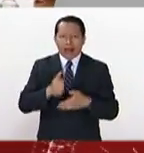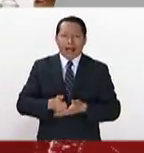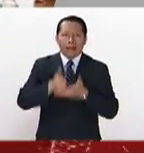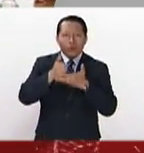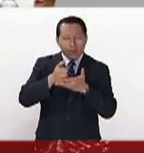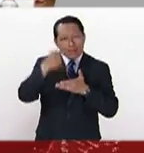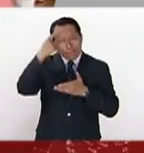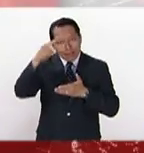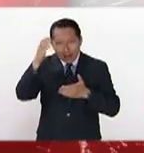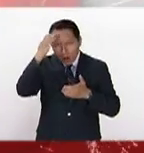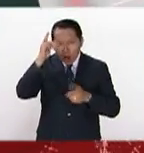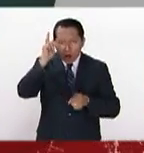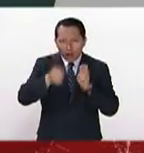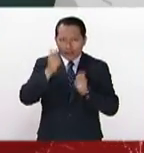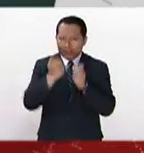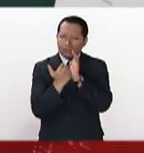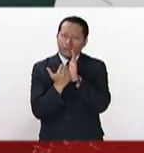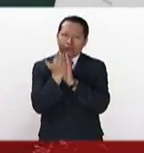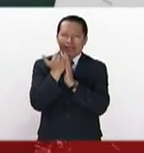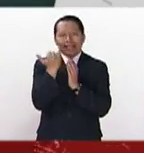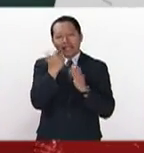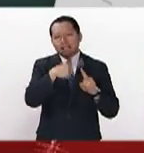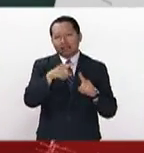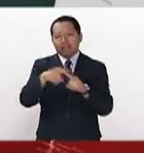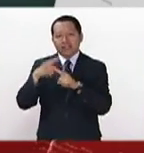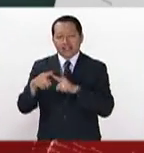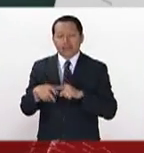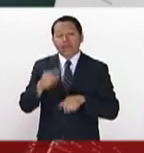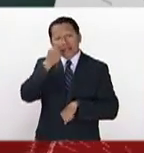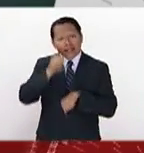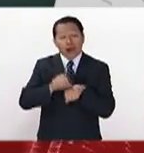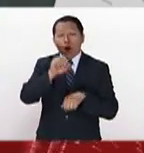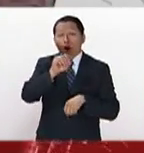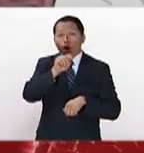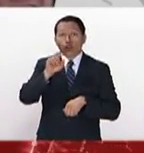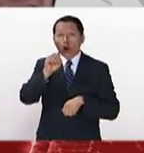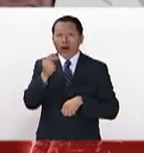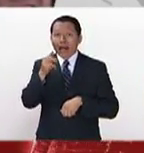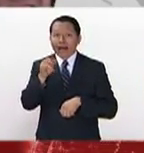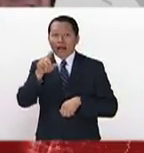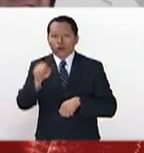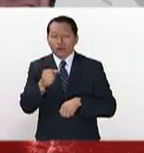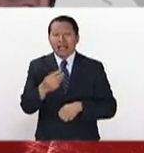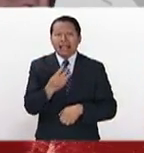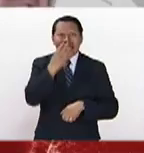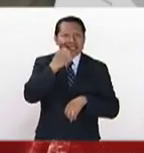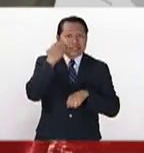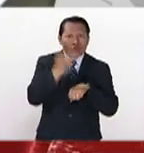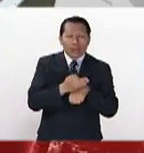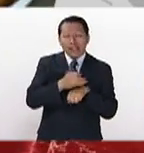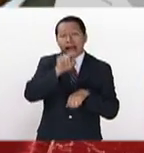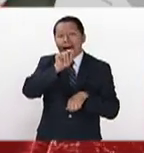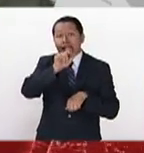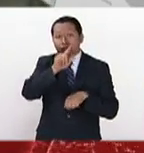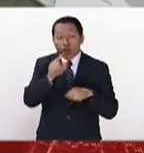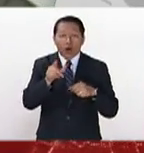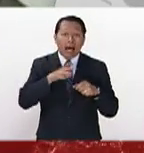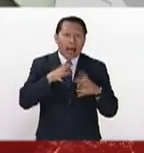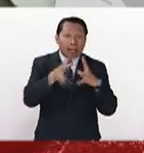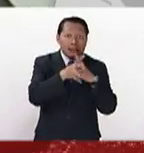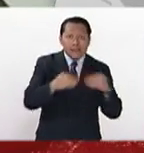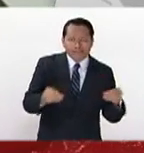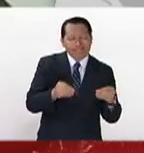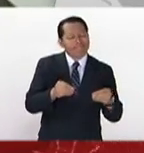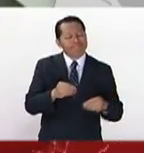y a la diversidad. El secretario Otto Granados lamenta la desaparición de 3 estudiantes en Jalisco. Nosotros estamos en